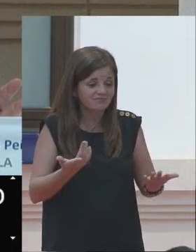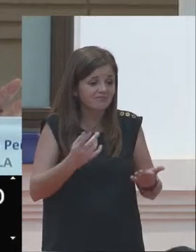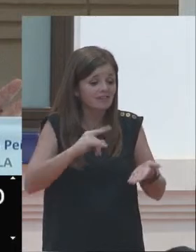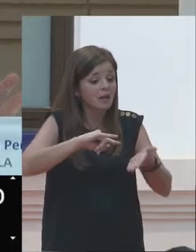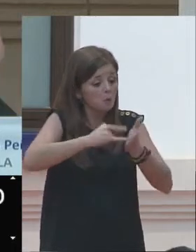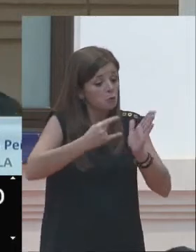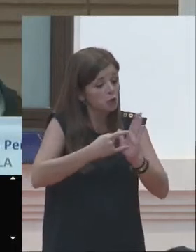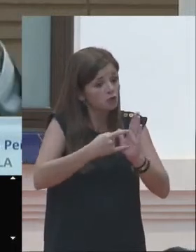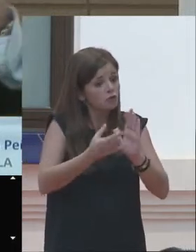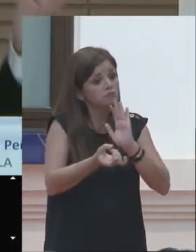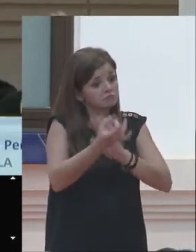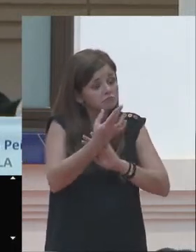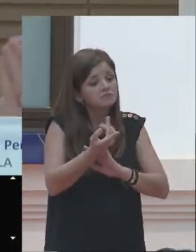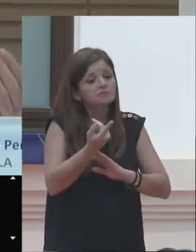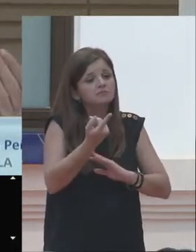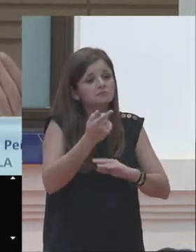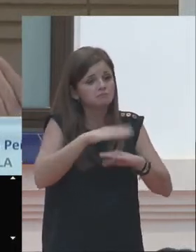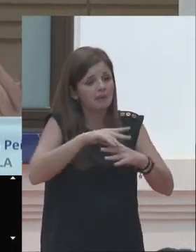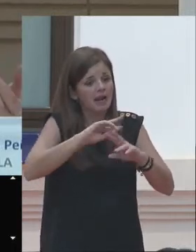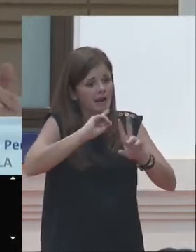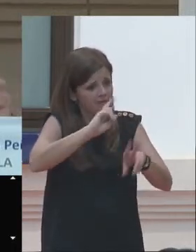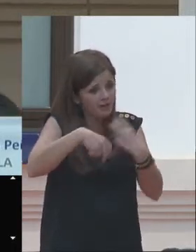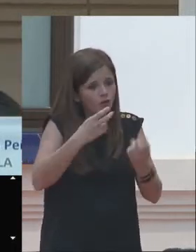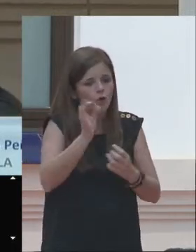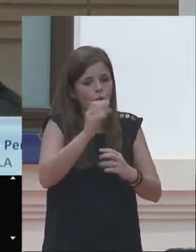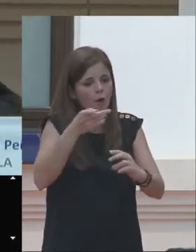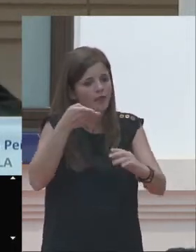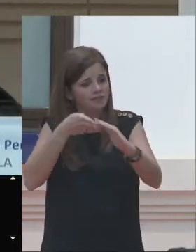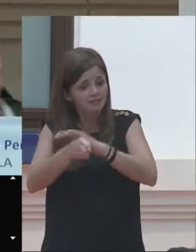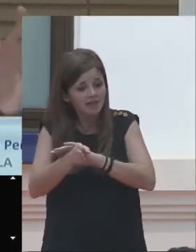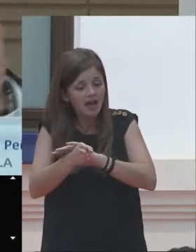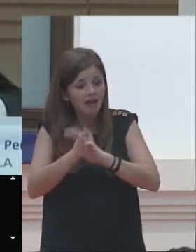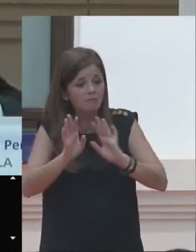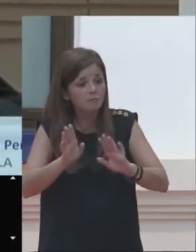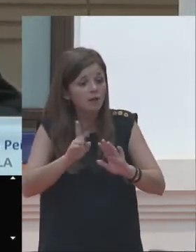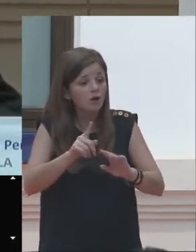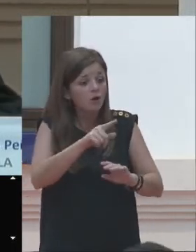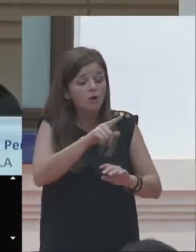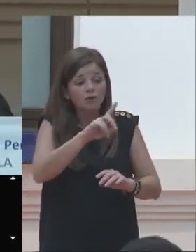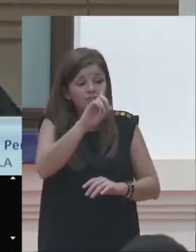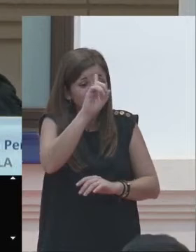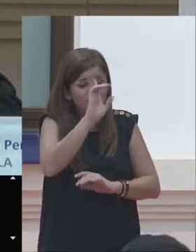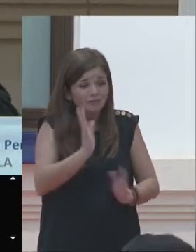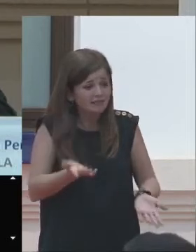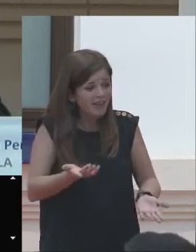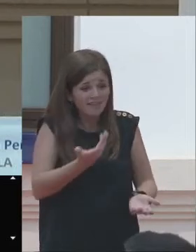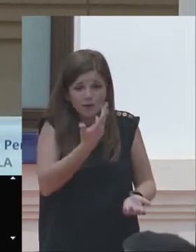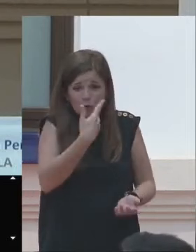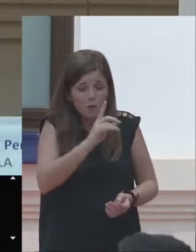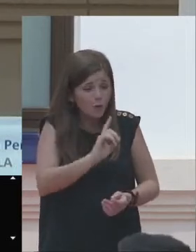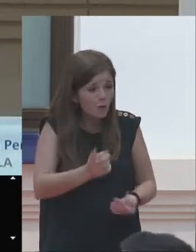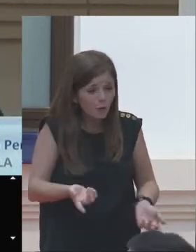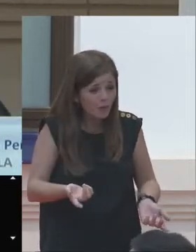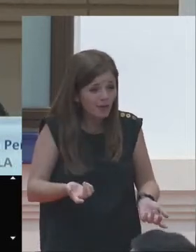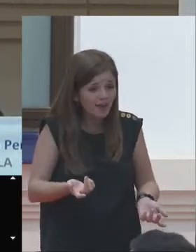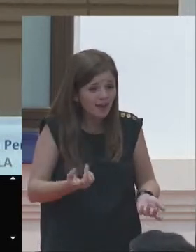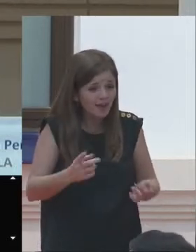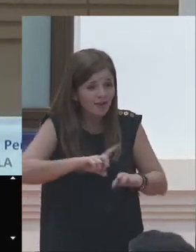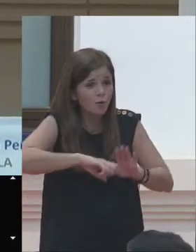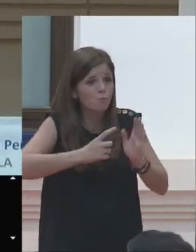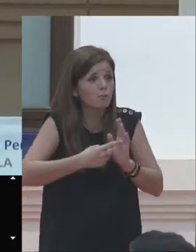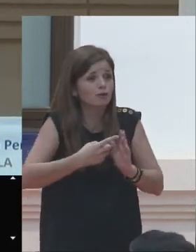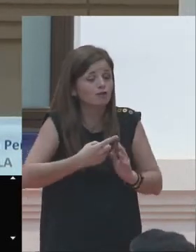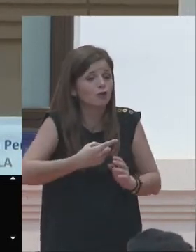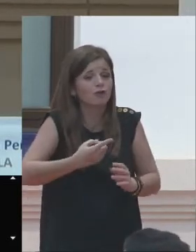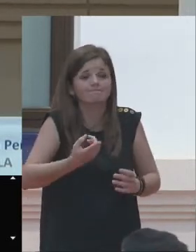de rehabilitación o un proyecto de accesibilidad, al no conocer toda la tecnología que existe, y es verdad que no tiene por qué hacerlo, no